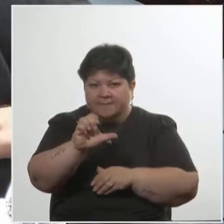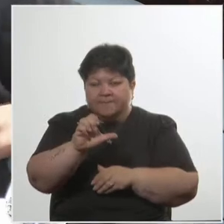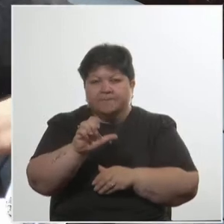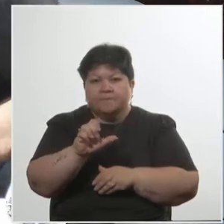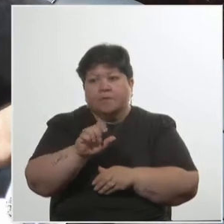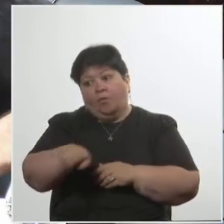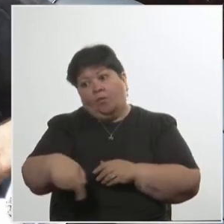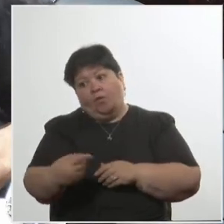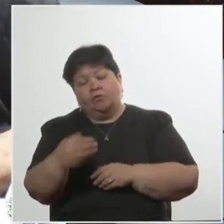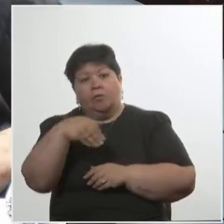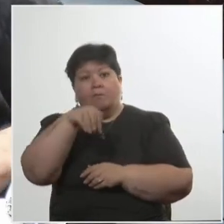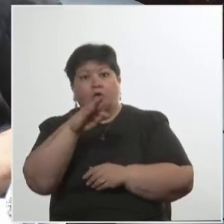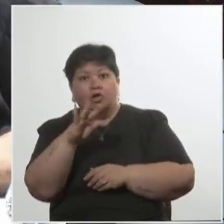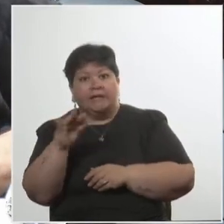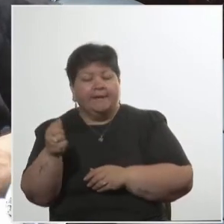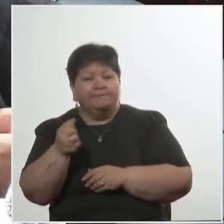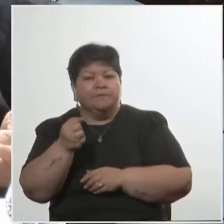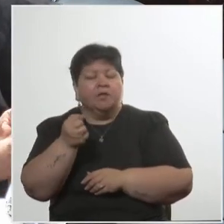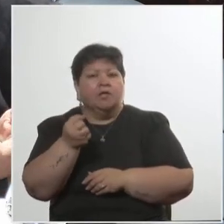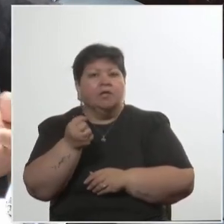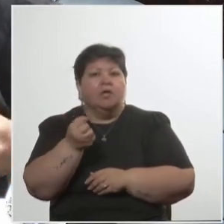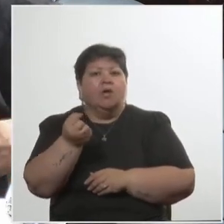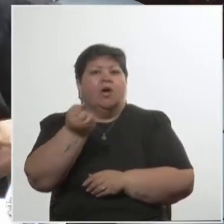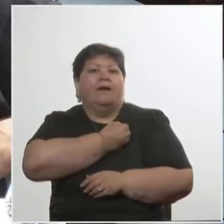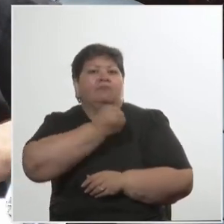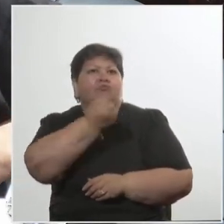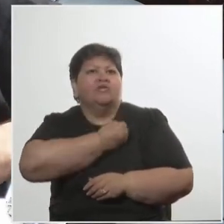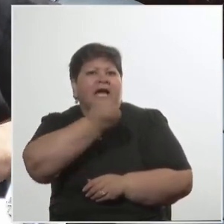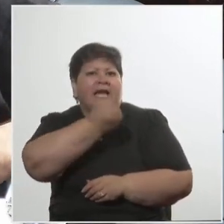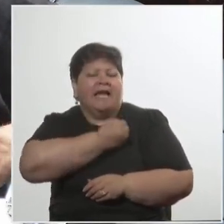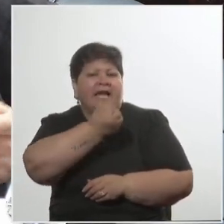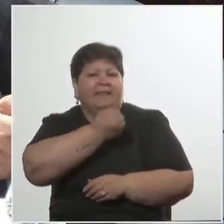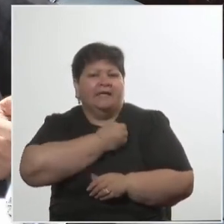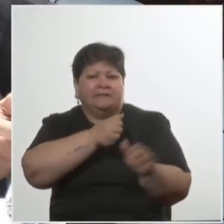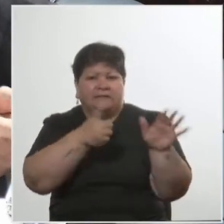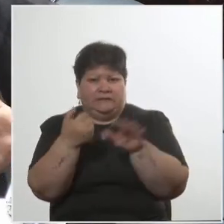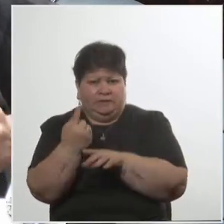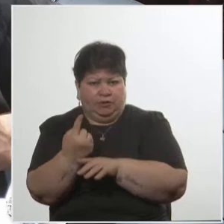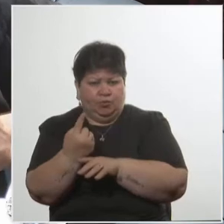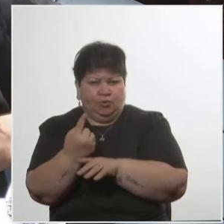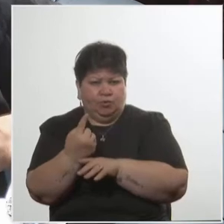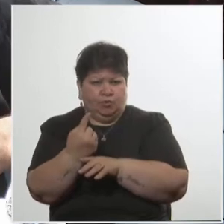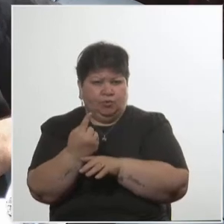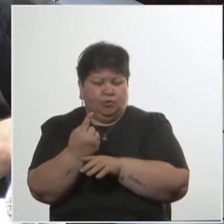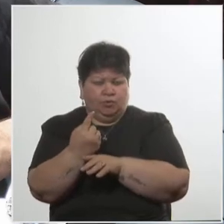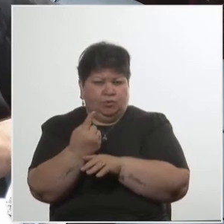Walter mota obrero frigorífico murió apuñaladas también en el 61